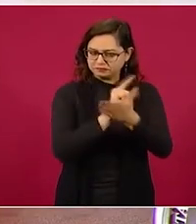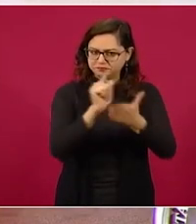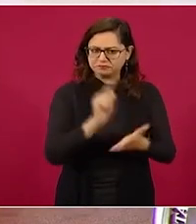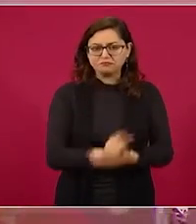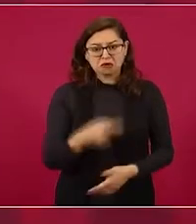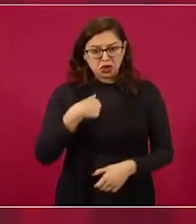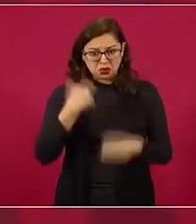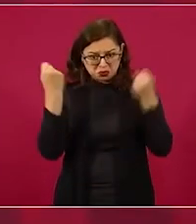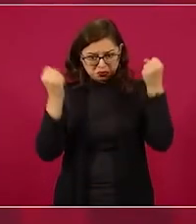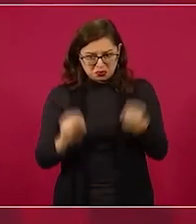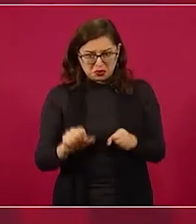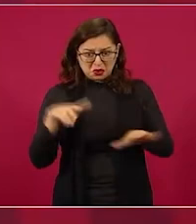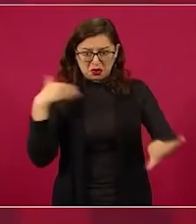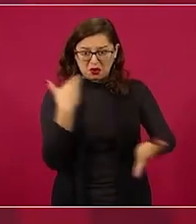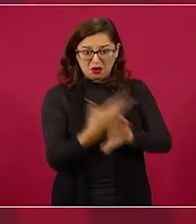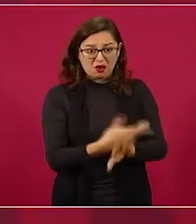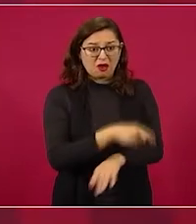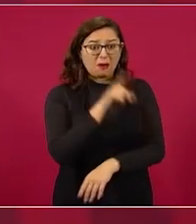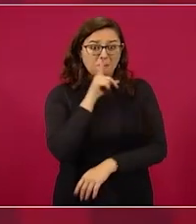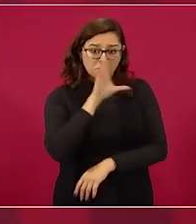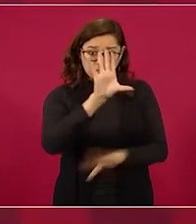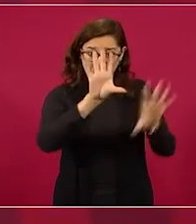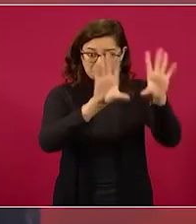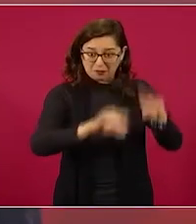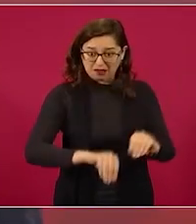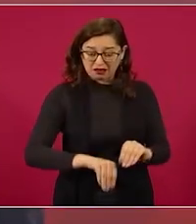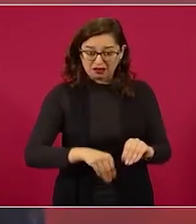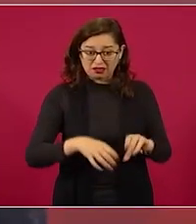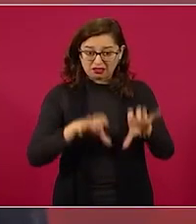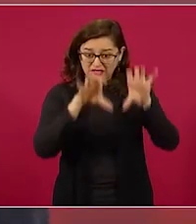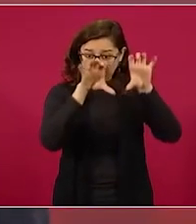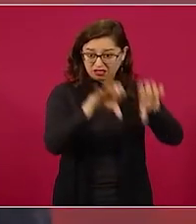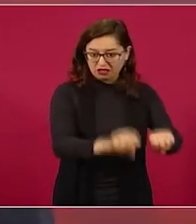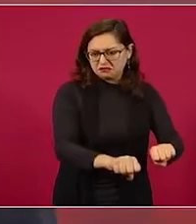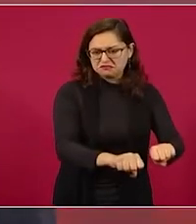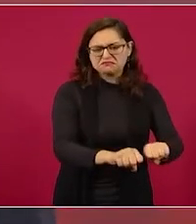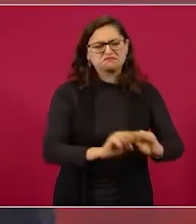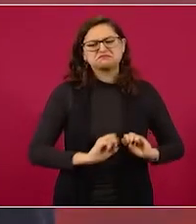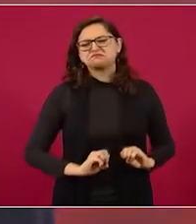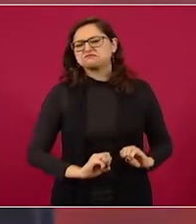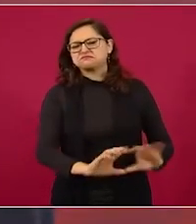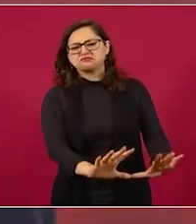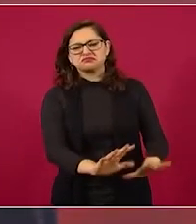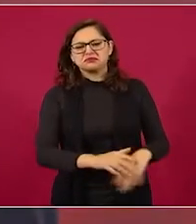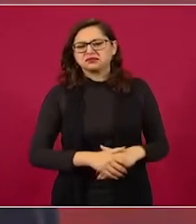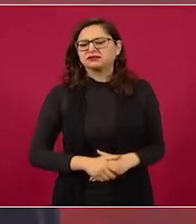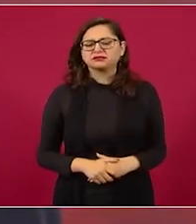sin censura, debate,